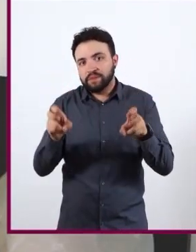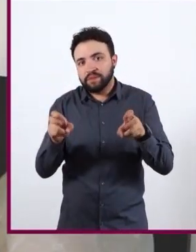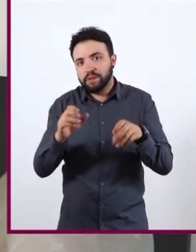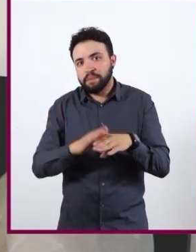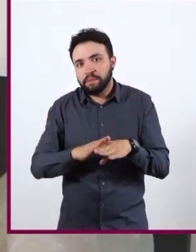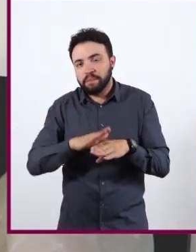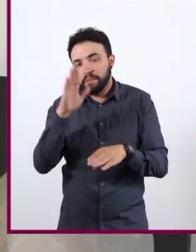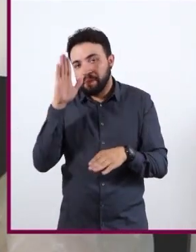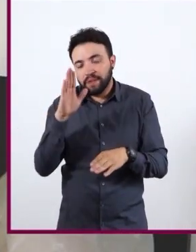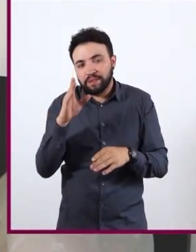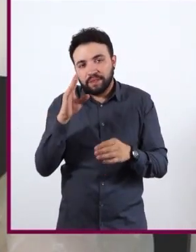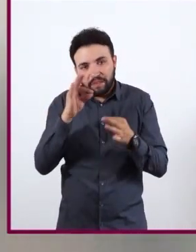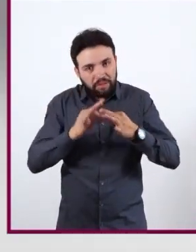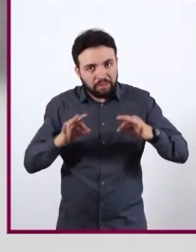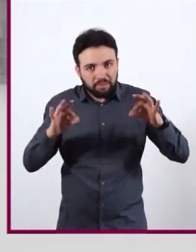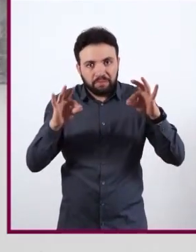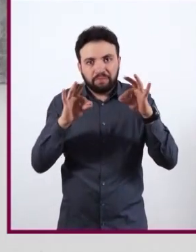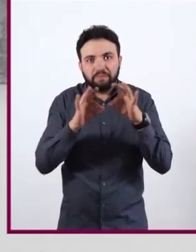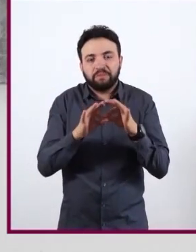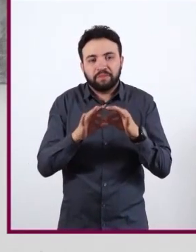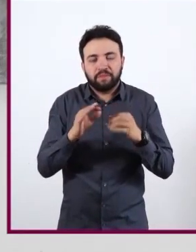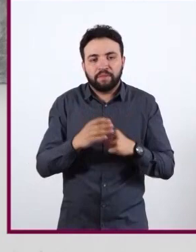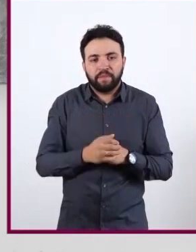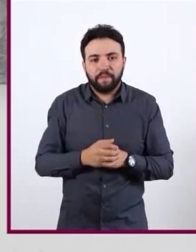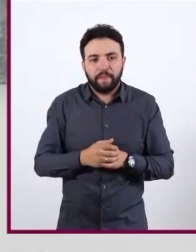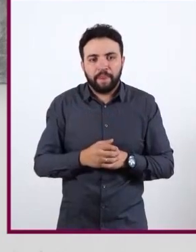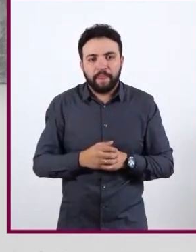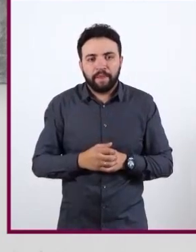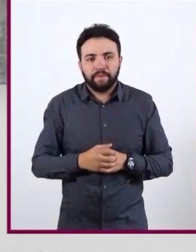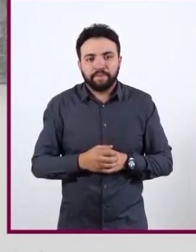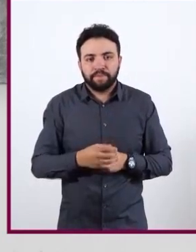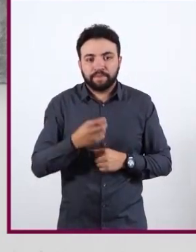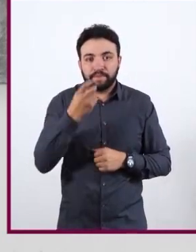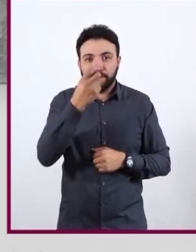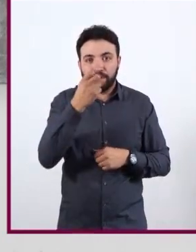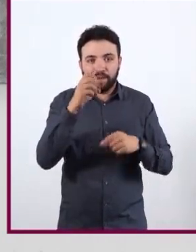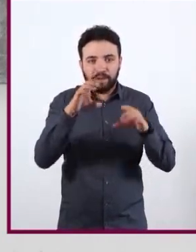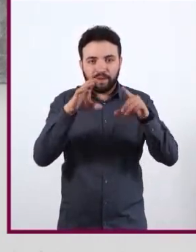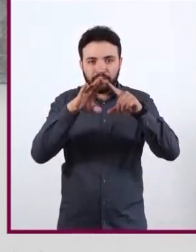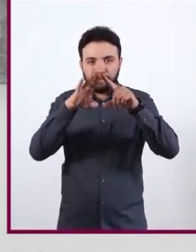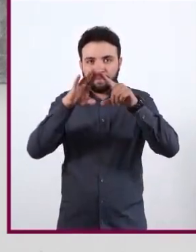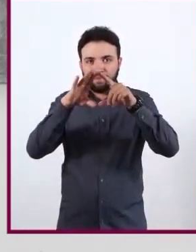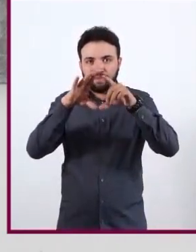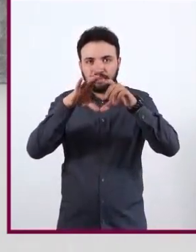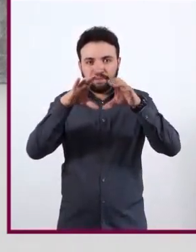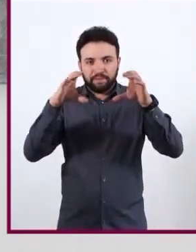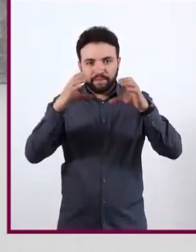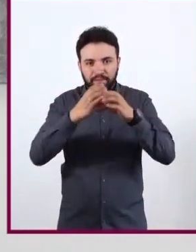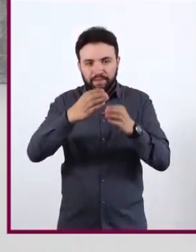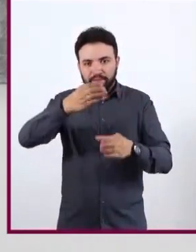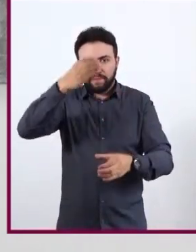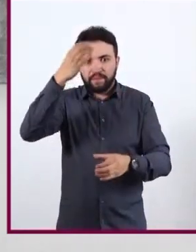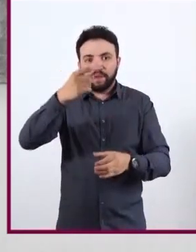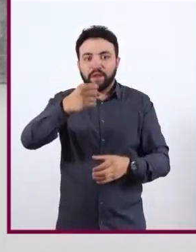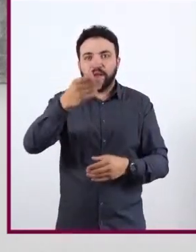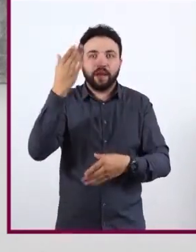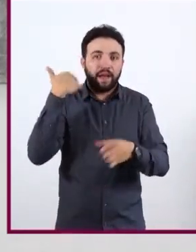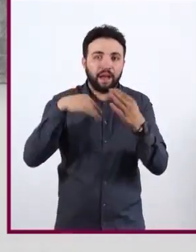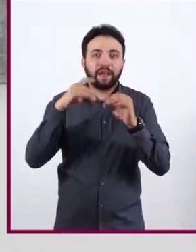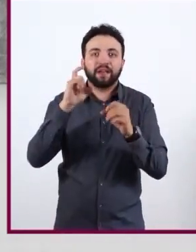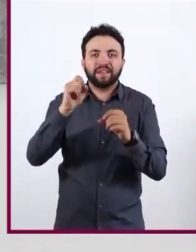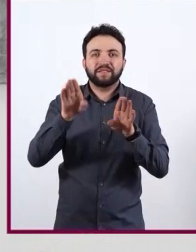nuestra realidad. Este en realidad era un cuadro extendido en el muro, ¿no? Que yo